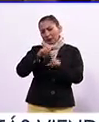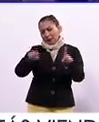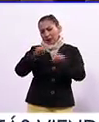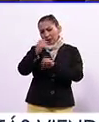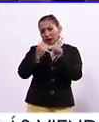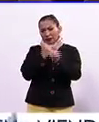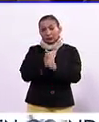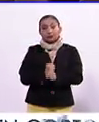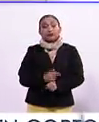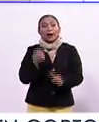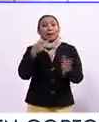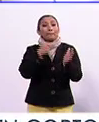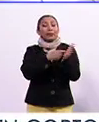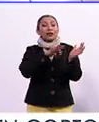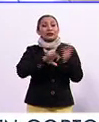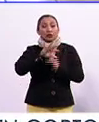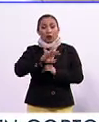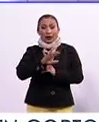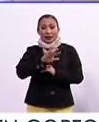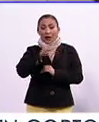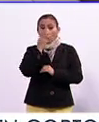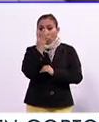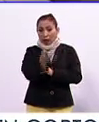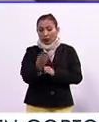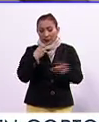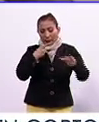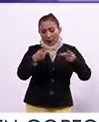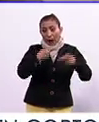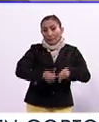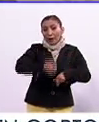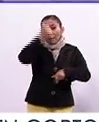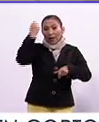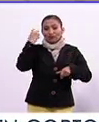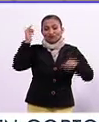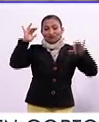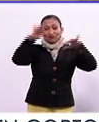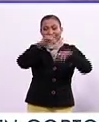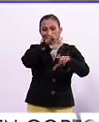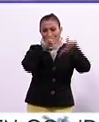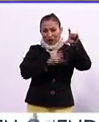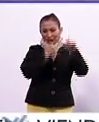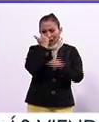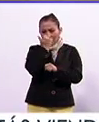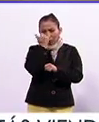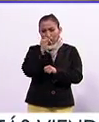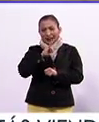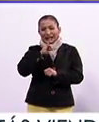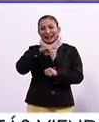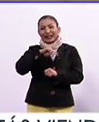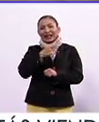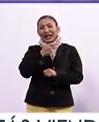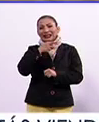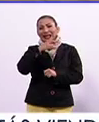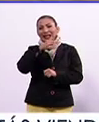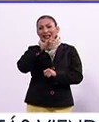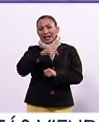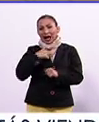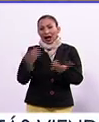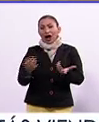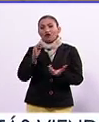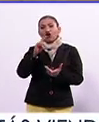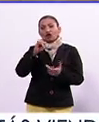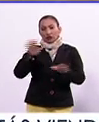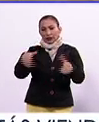años. En 1954 organizó el primer Congreso Nacional de Estudiantes de Ingeniería realizado en el